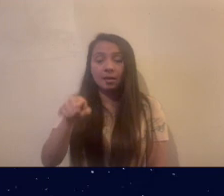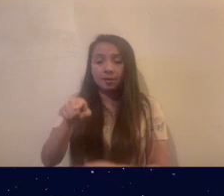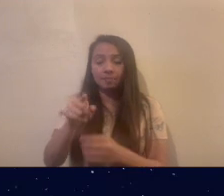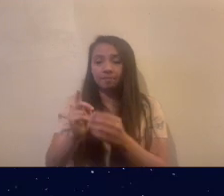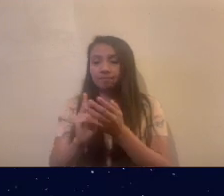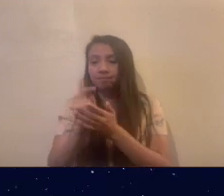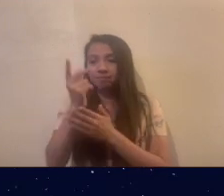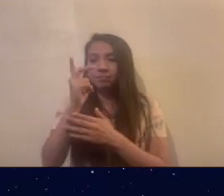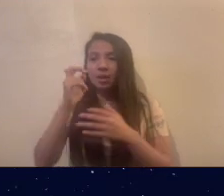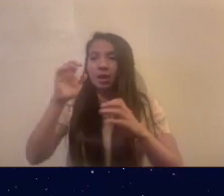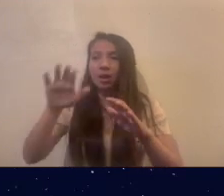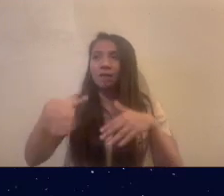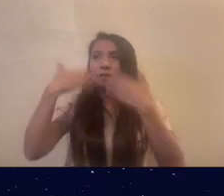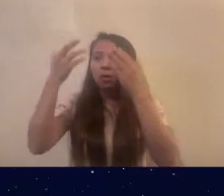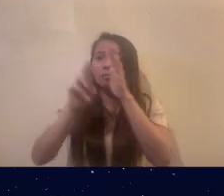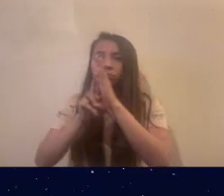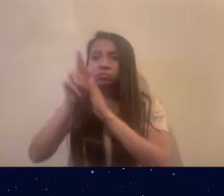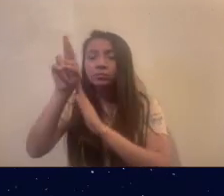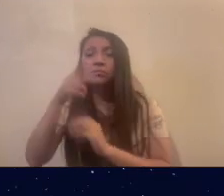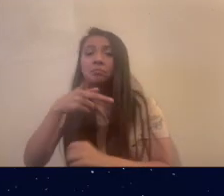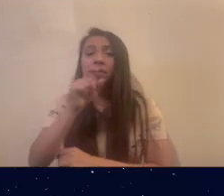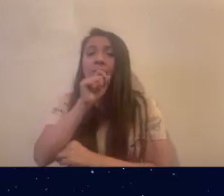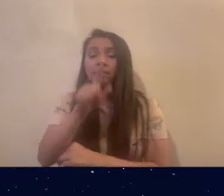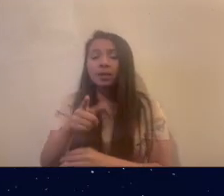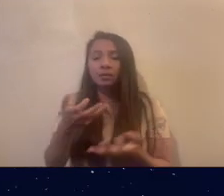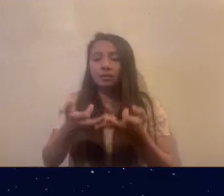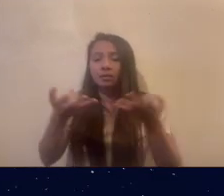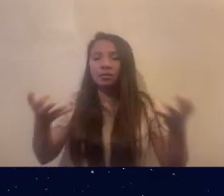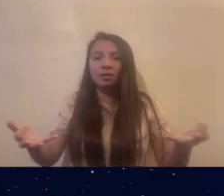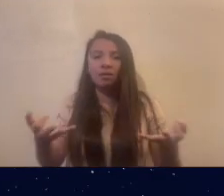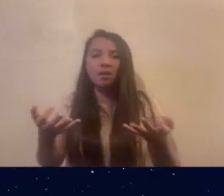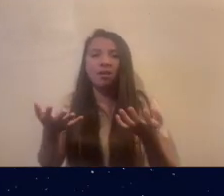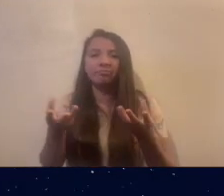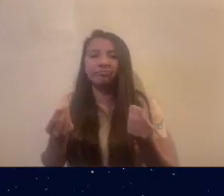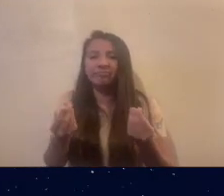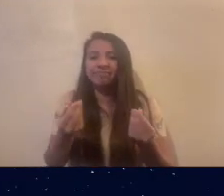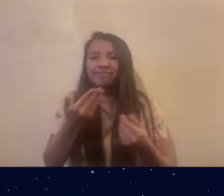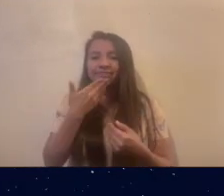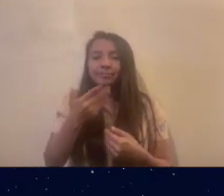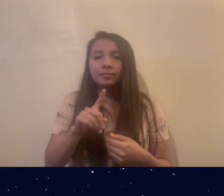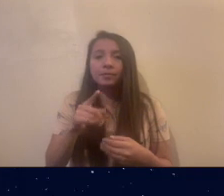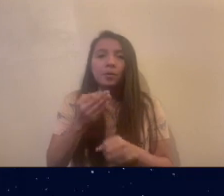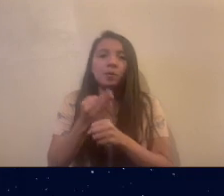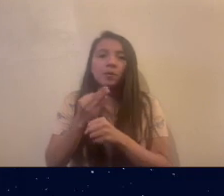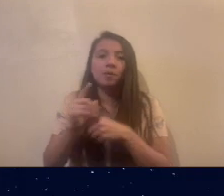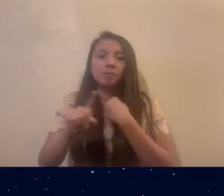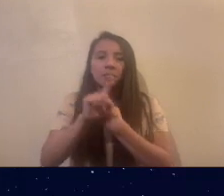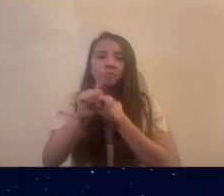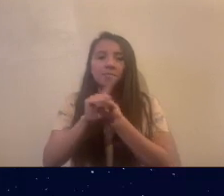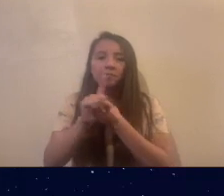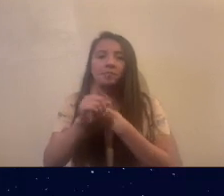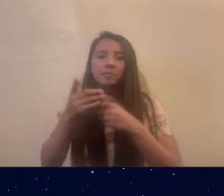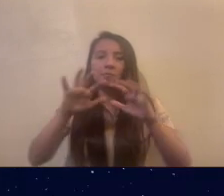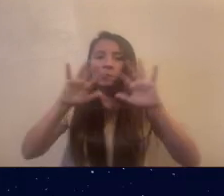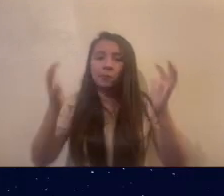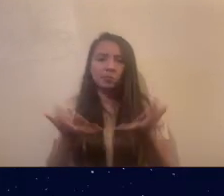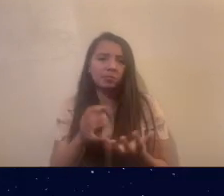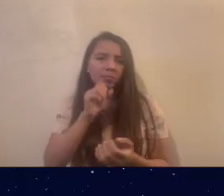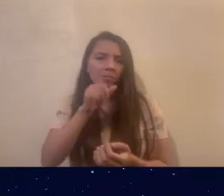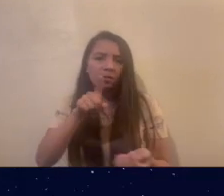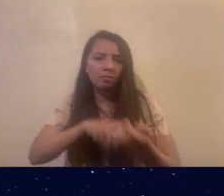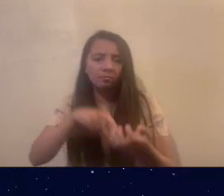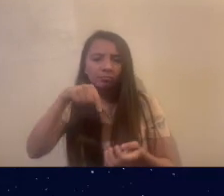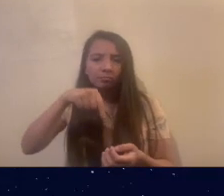exploración espacial, sino también para los suelos empobrecidos, que es una problemática mundial actualmente. Con el cambio climático